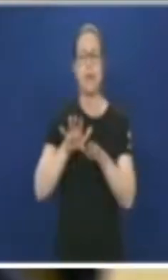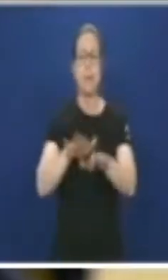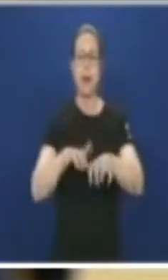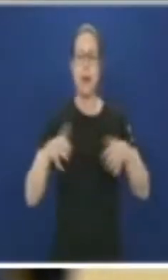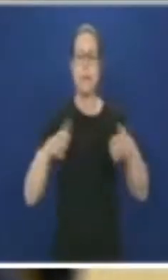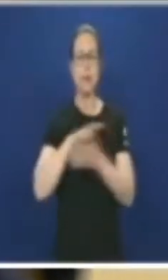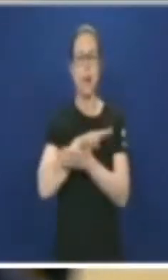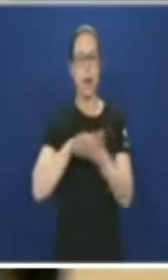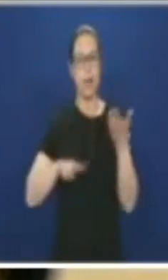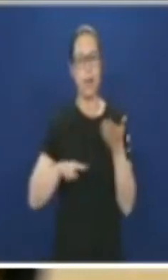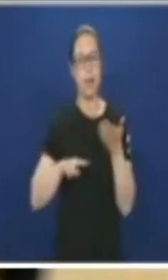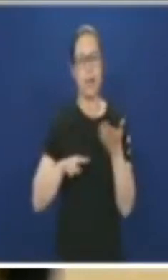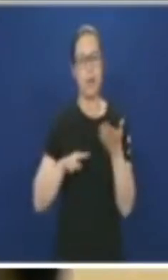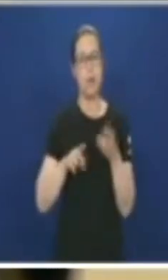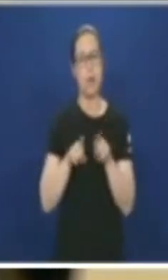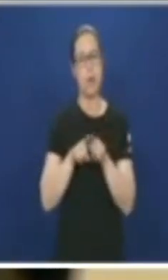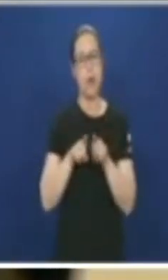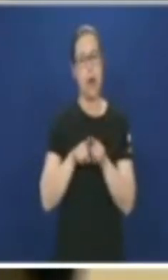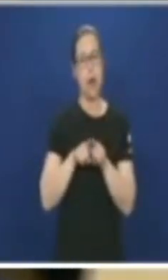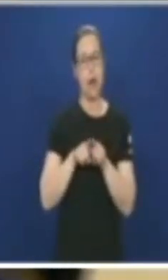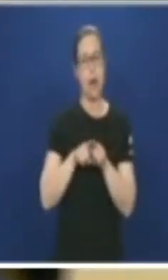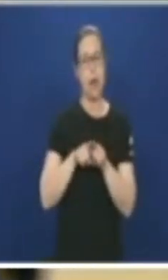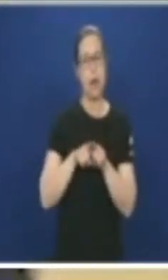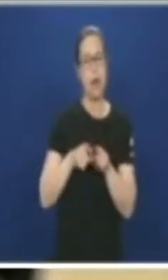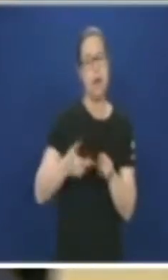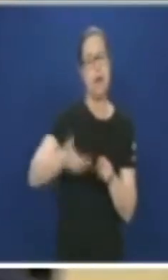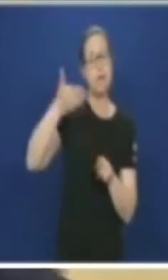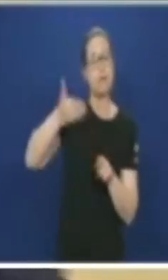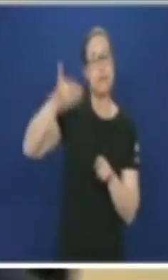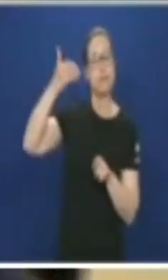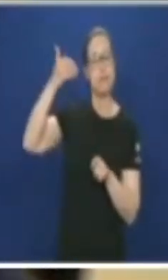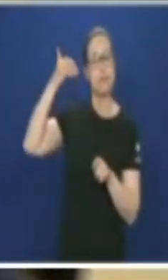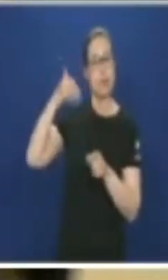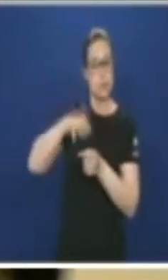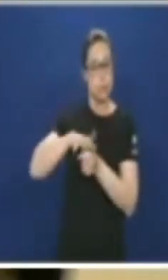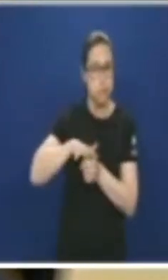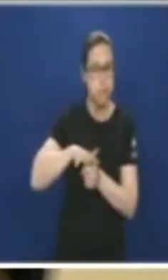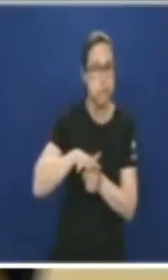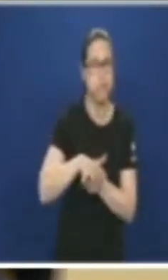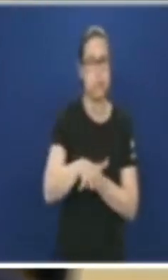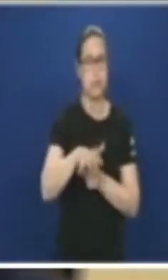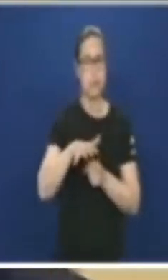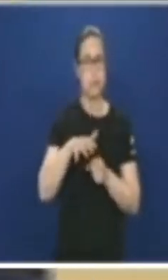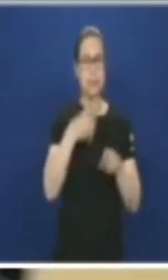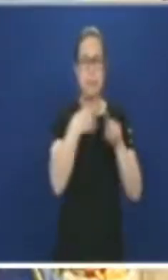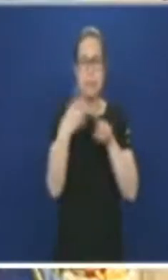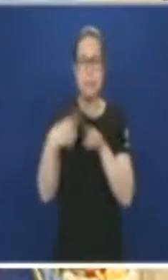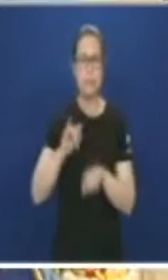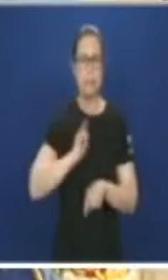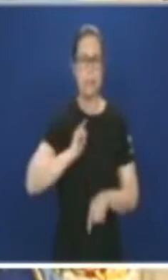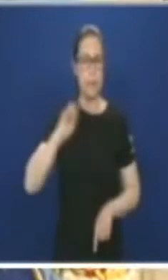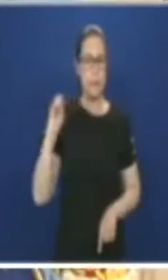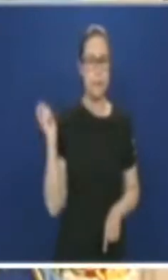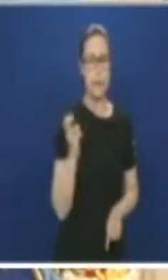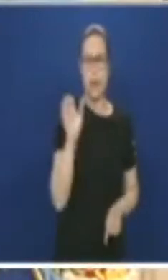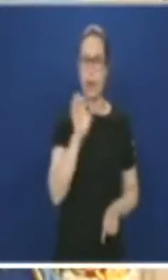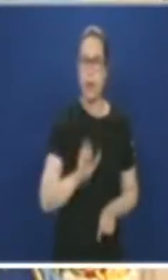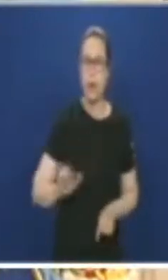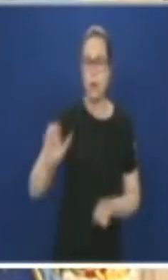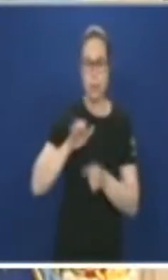quere recoñecer a semente do cosmopolitismo, europeísmo e vanguarda que uns e